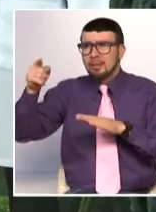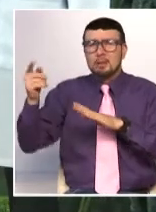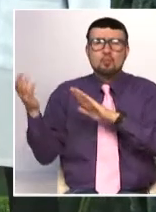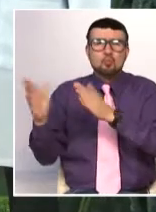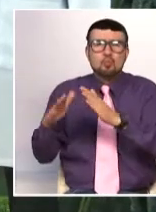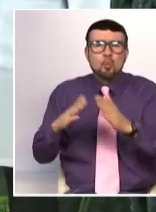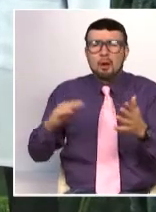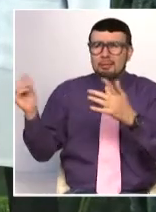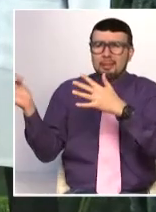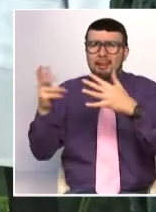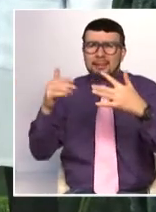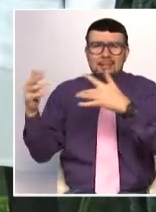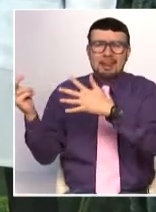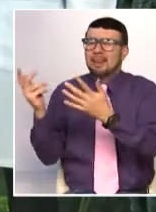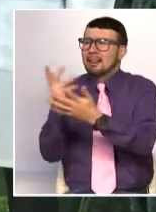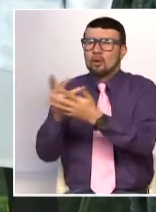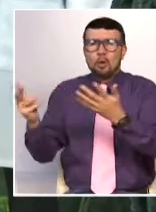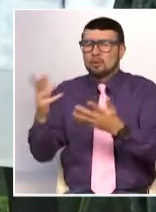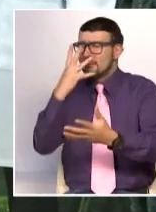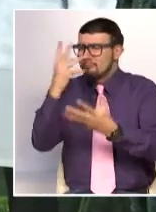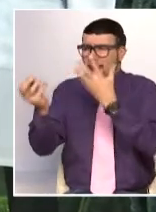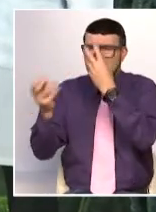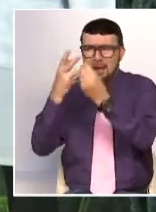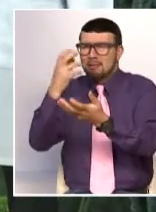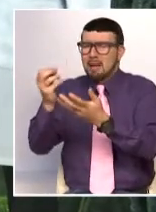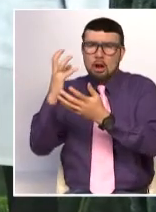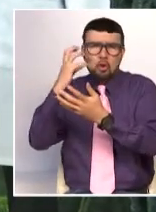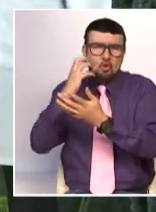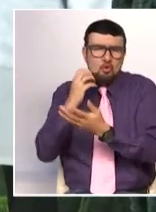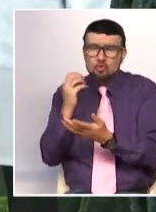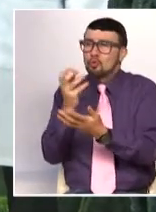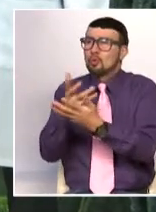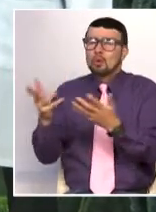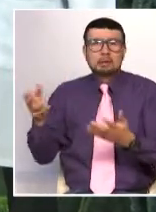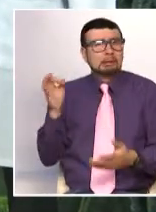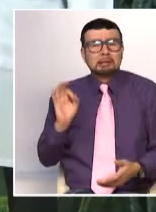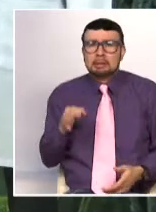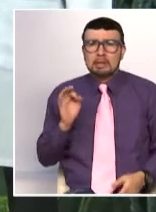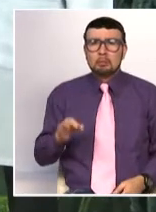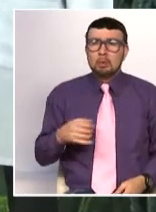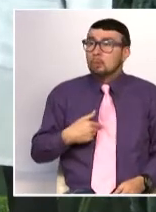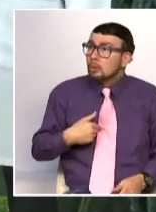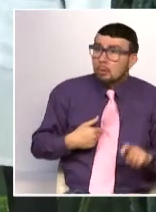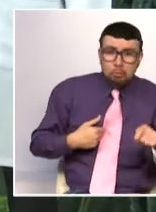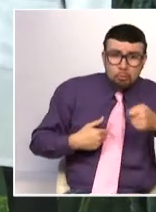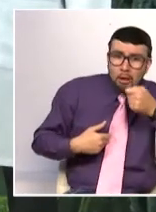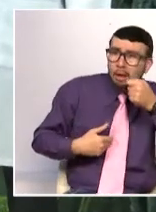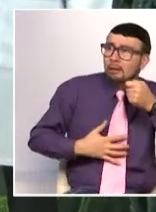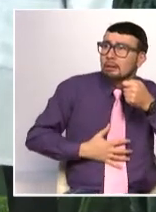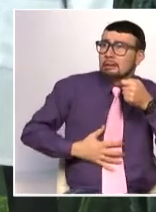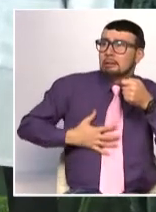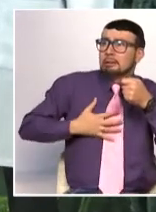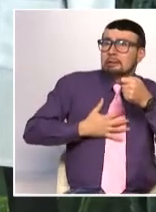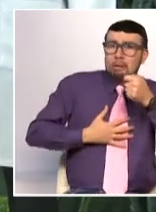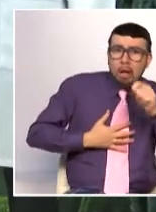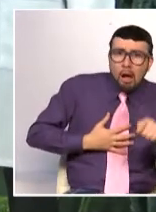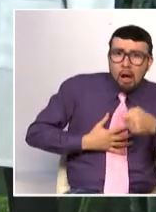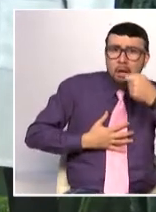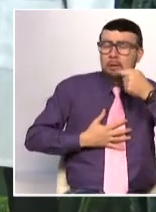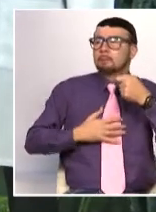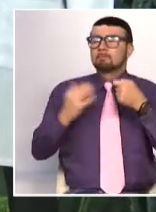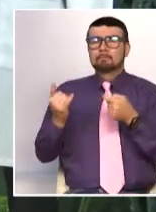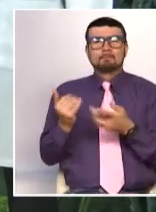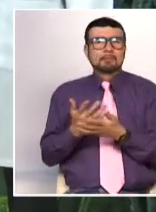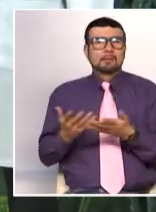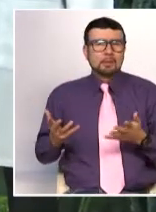en donde siempre hablan de matanzas de cosas muy malas que están ocurriendo y desafortunadamente nosotros no podemos